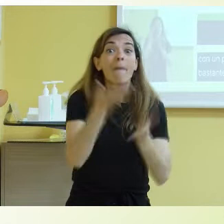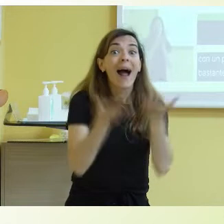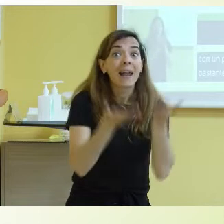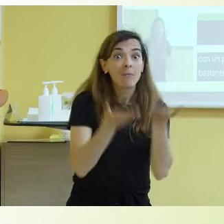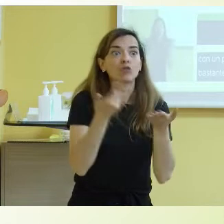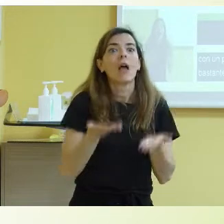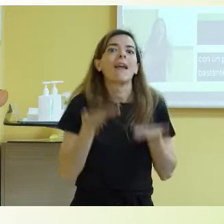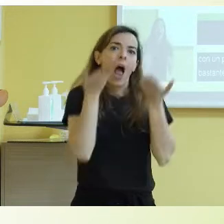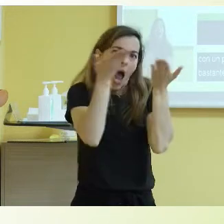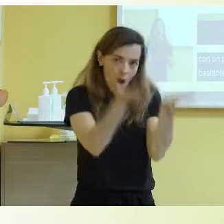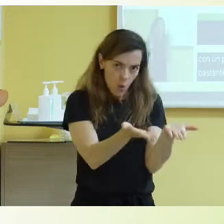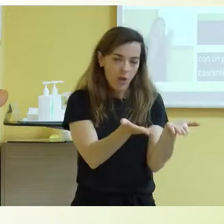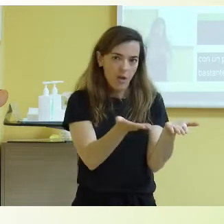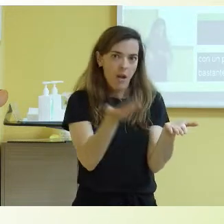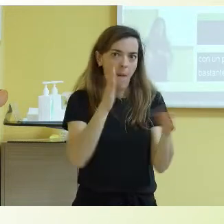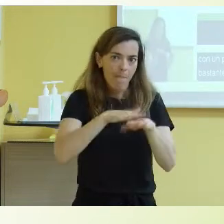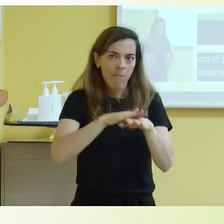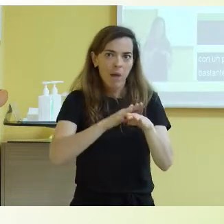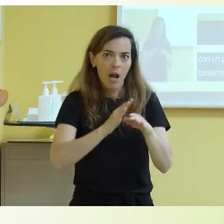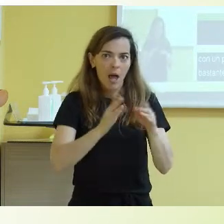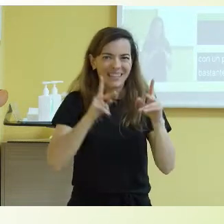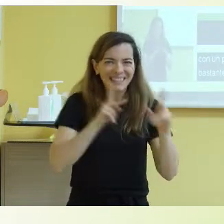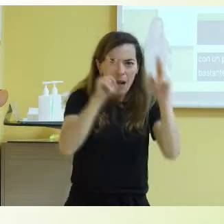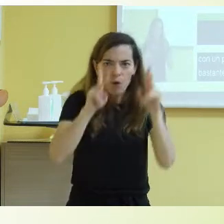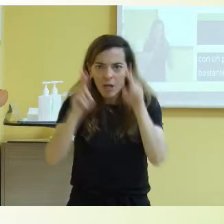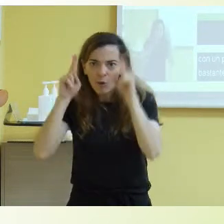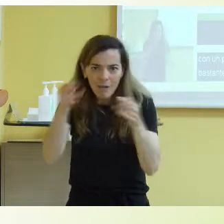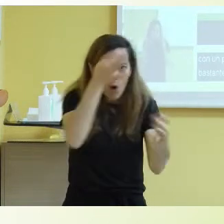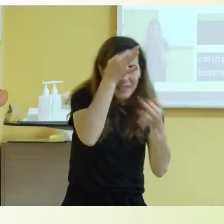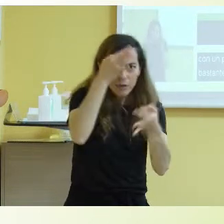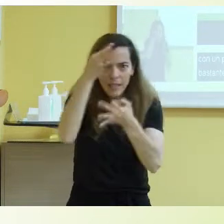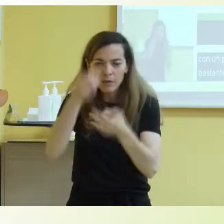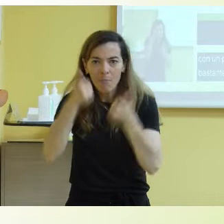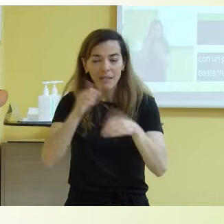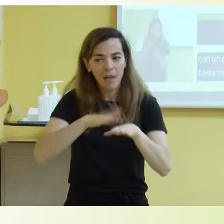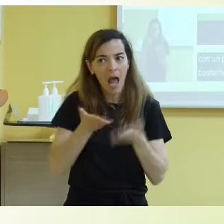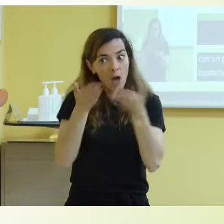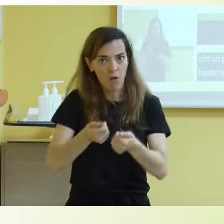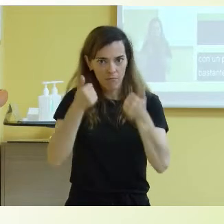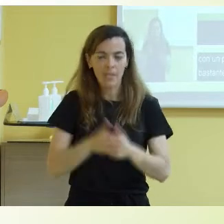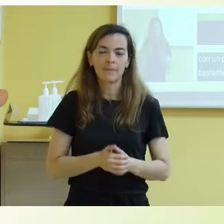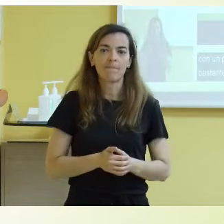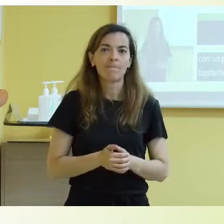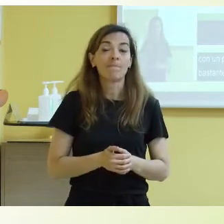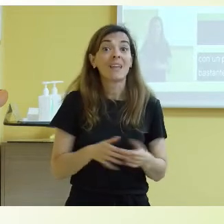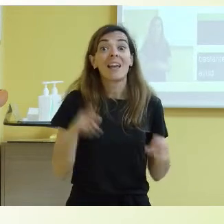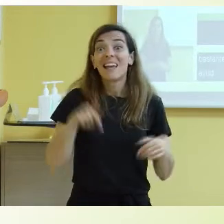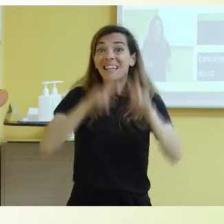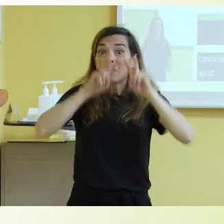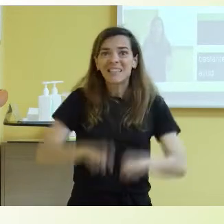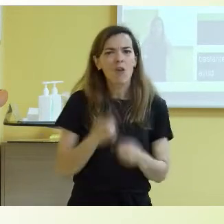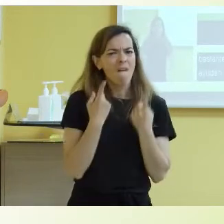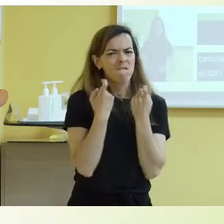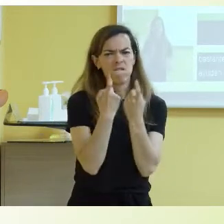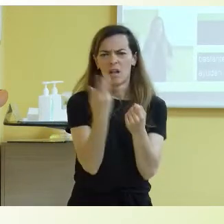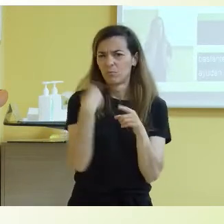dividiendo ya por tramos de edad más exactos y probablemente puedan ayudar mejor a estas cosas. Tenemos múltiples carencias en investigación, en